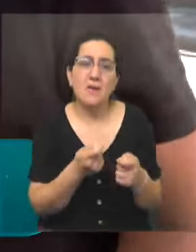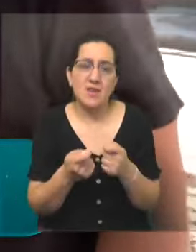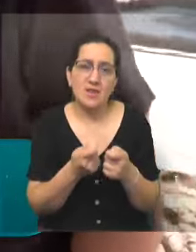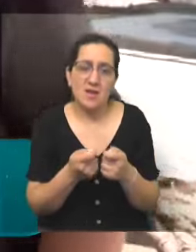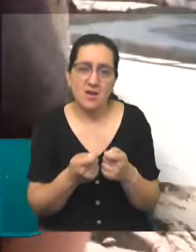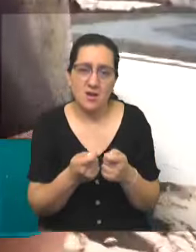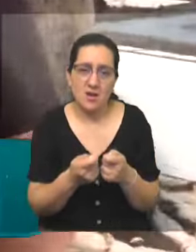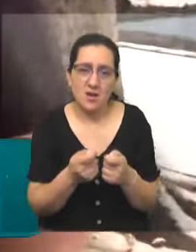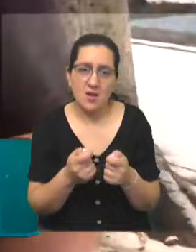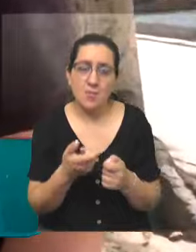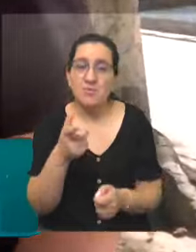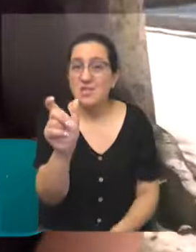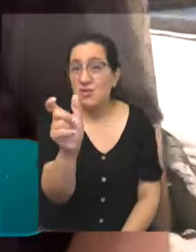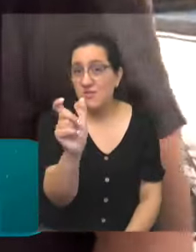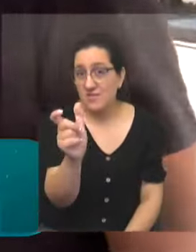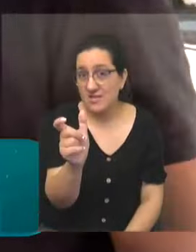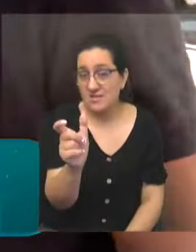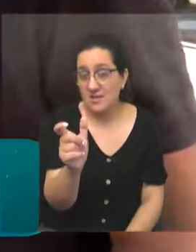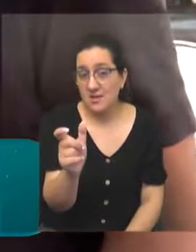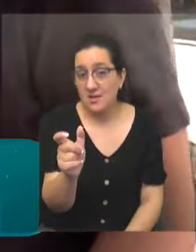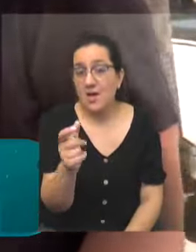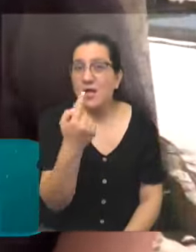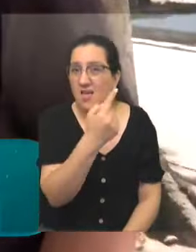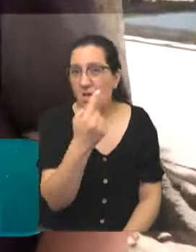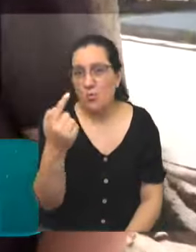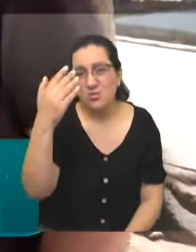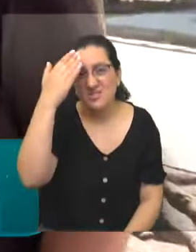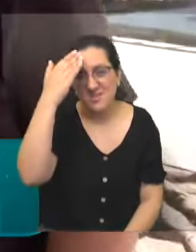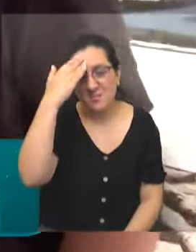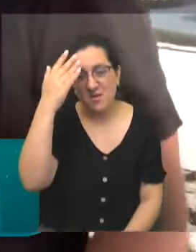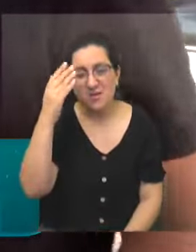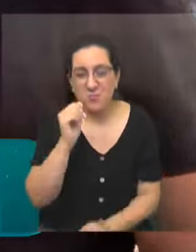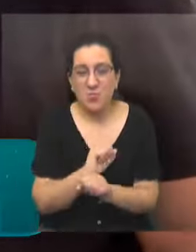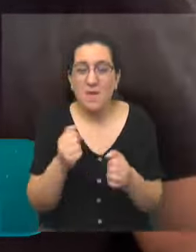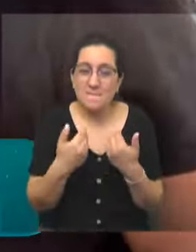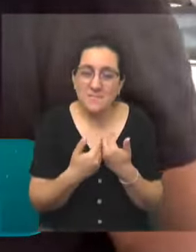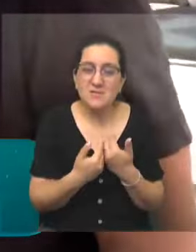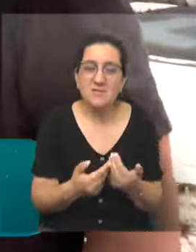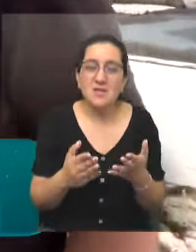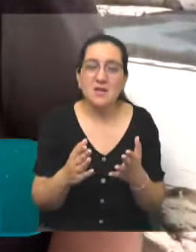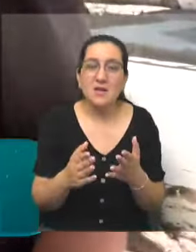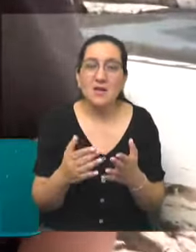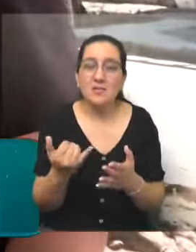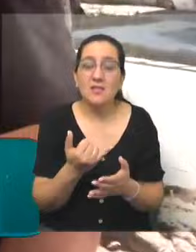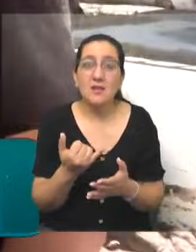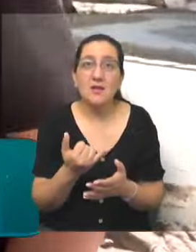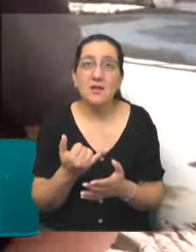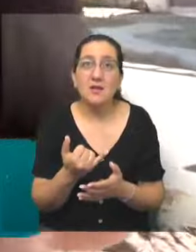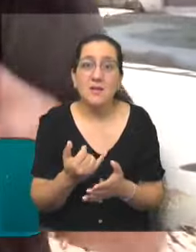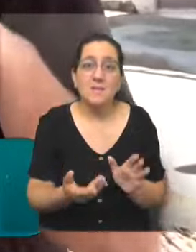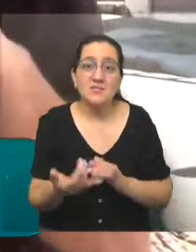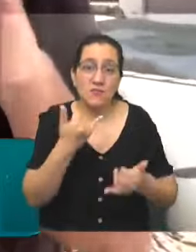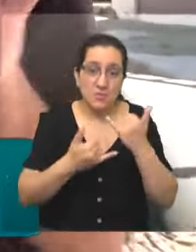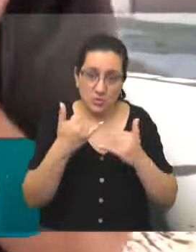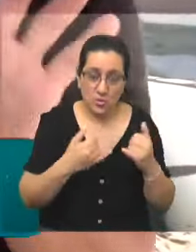gente sepa que si hay una diferencia de tanto por ciento, para que cada uno también pueda empezar a tener más elementos para este juego político. Bien, a